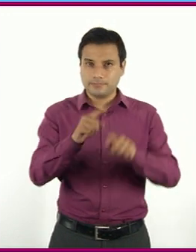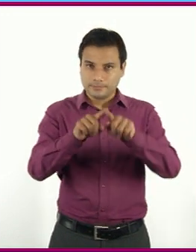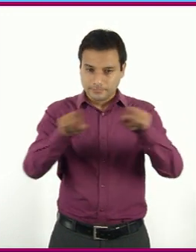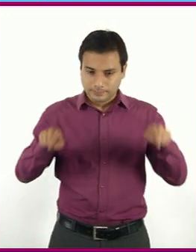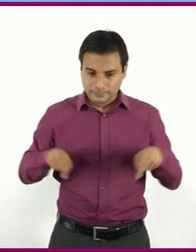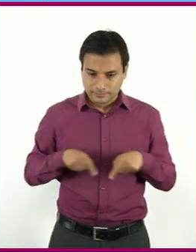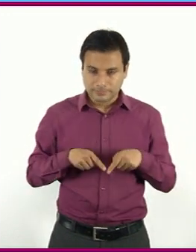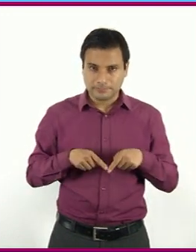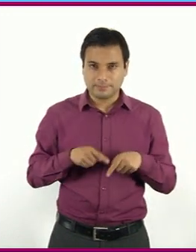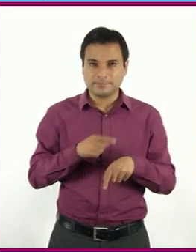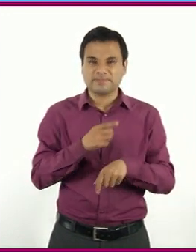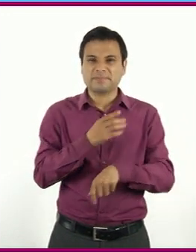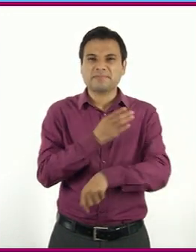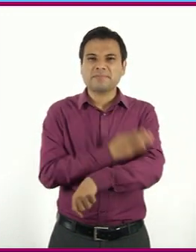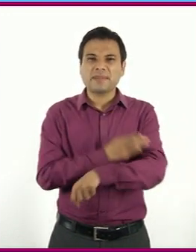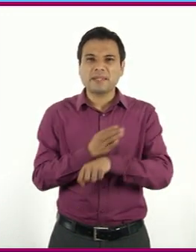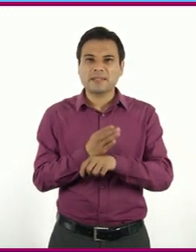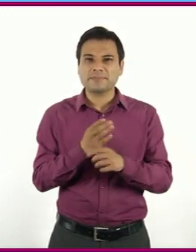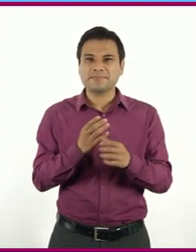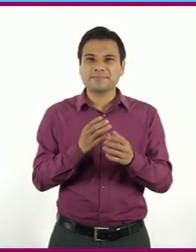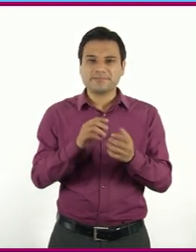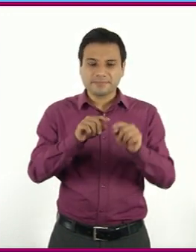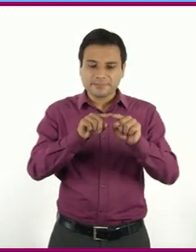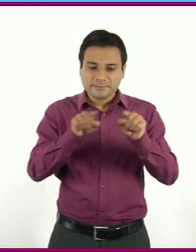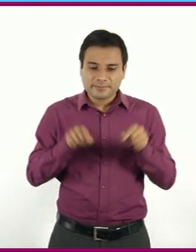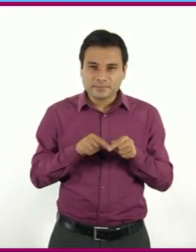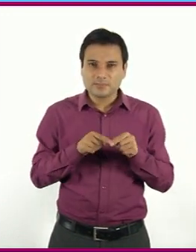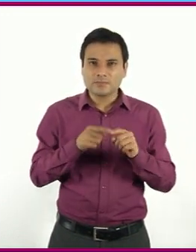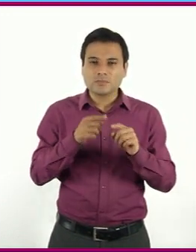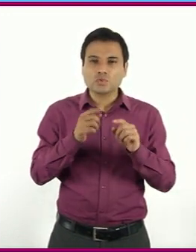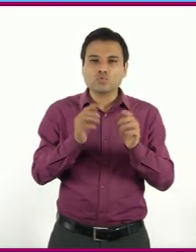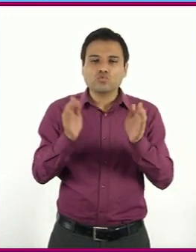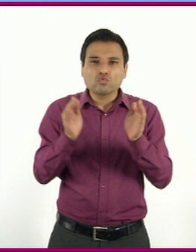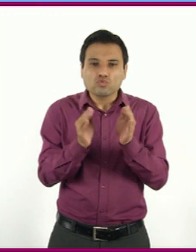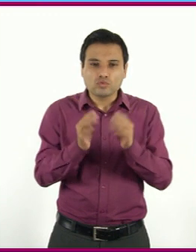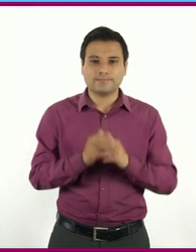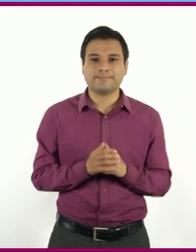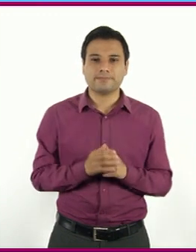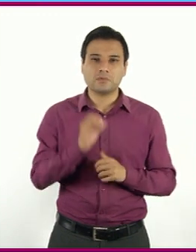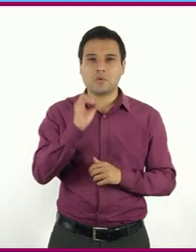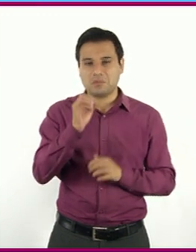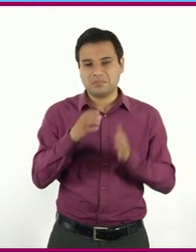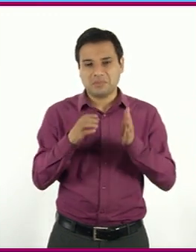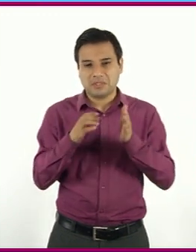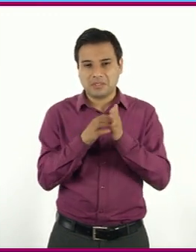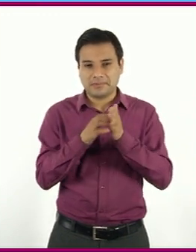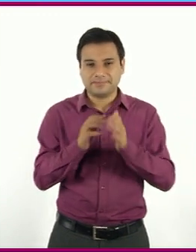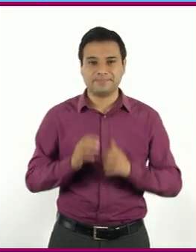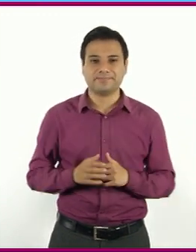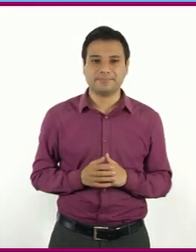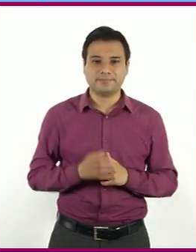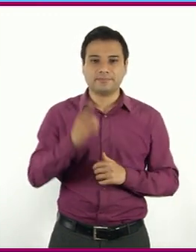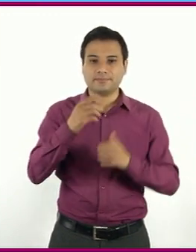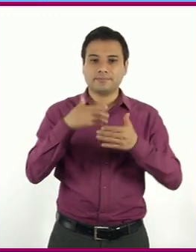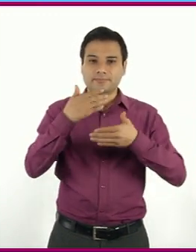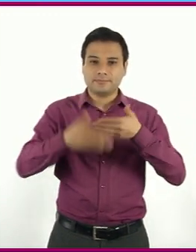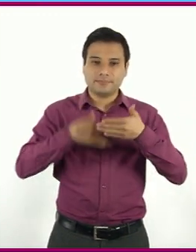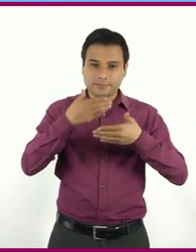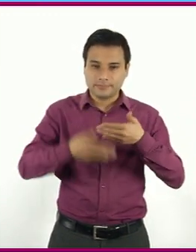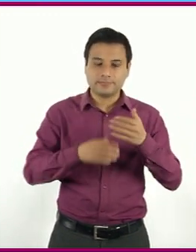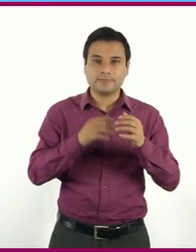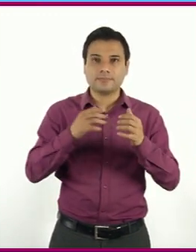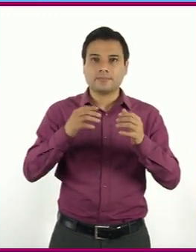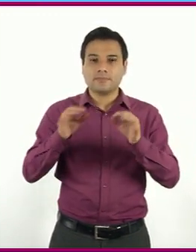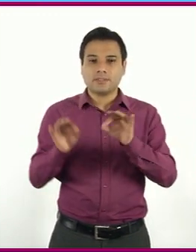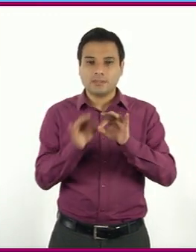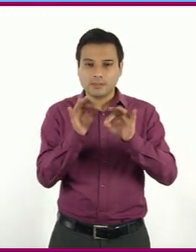de la palma de la mano o un pedazo de cartón, una venda, hilo o liga para amarrar la tabla o cartón a